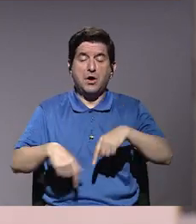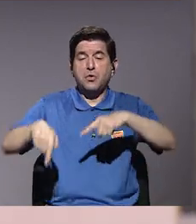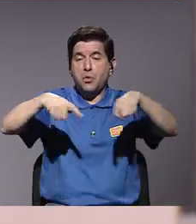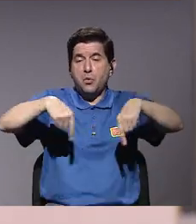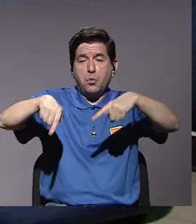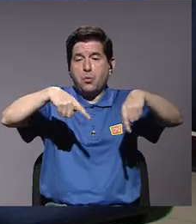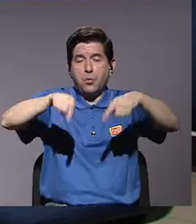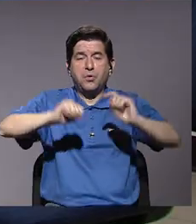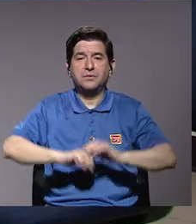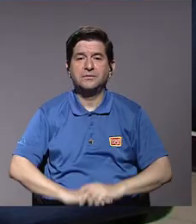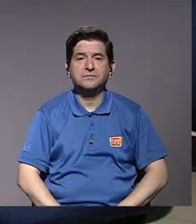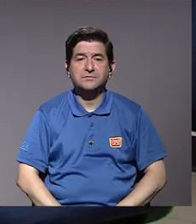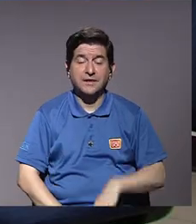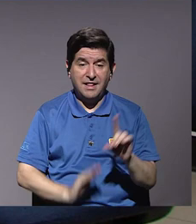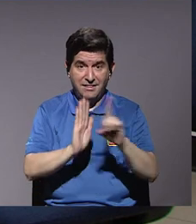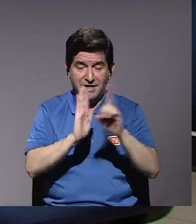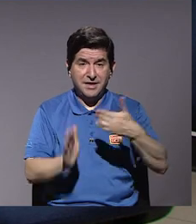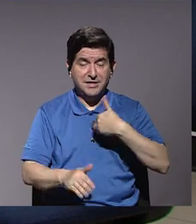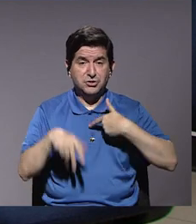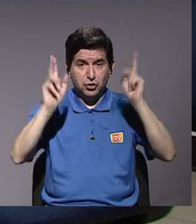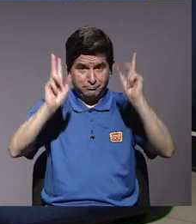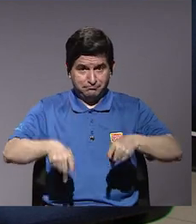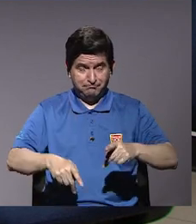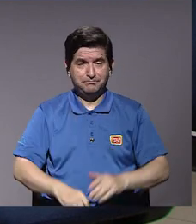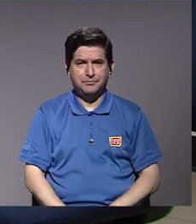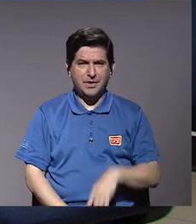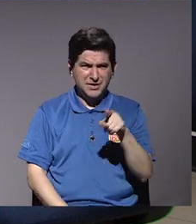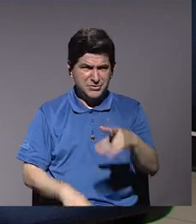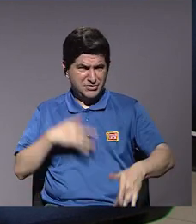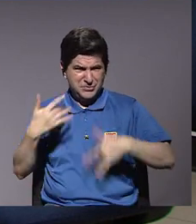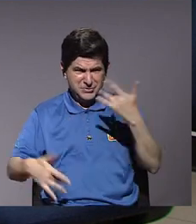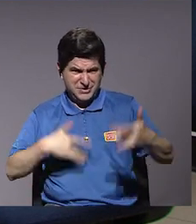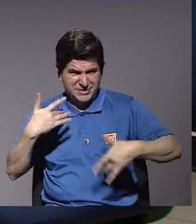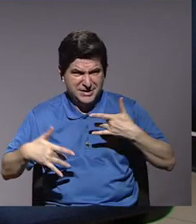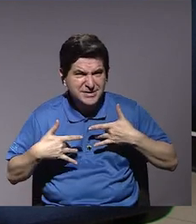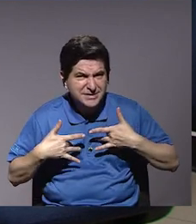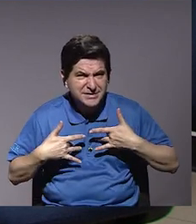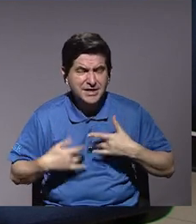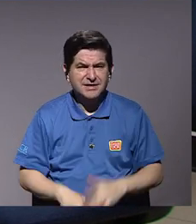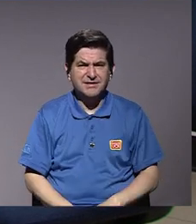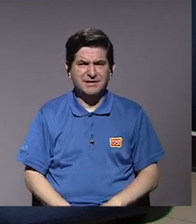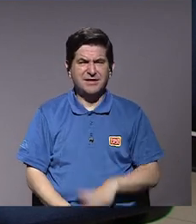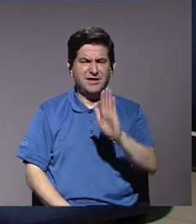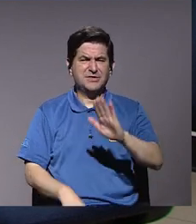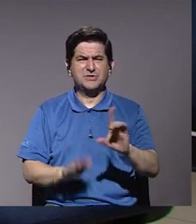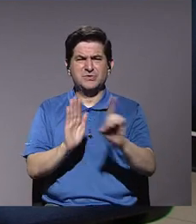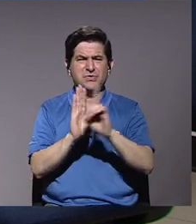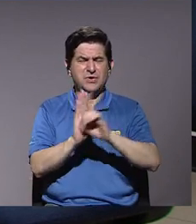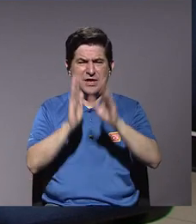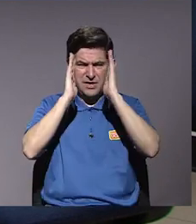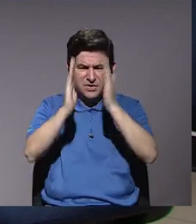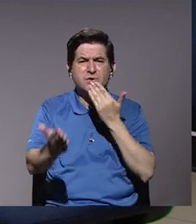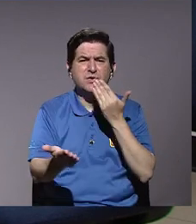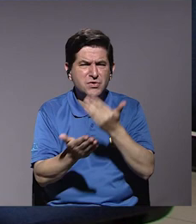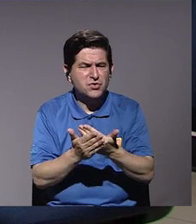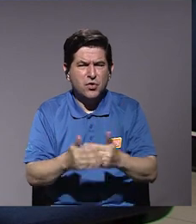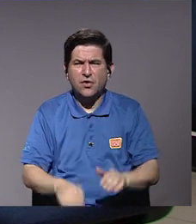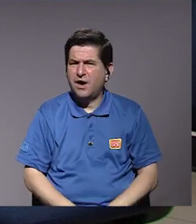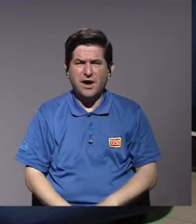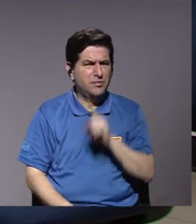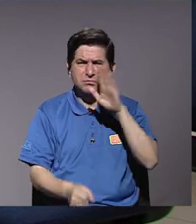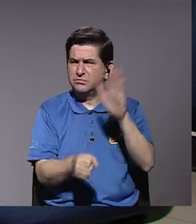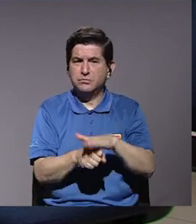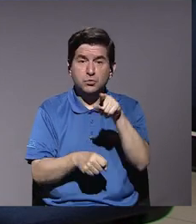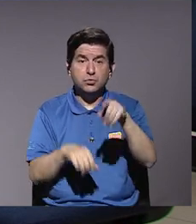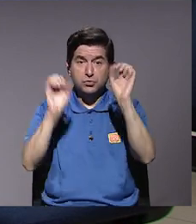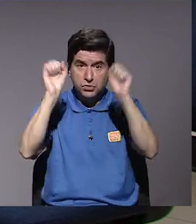grabar cosas, ajá, ¿verdad? Ajá. Este es un derecho que tiene la persona. Ajá. Si usted siente que está siendo violentado su derecho a ser tratado amablemente, usted